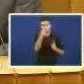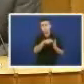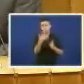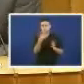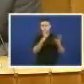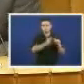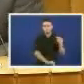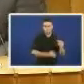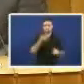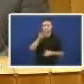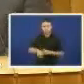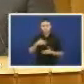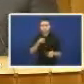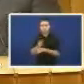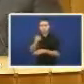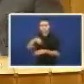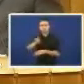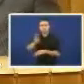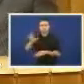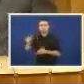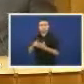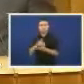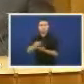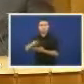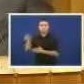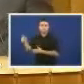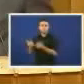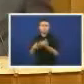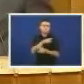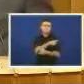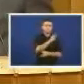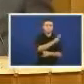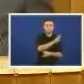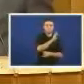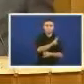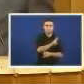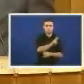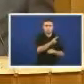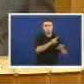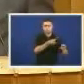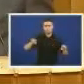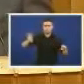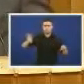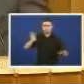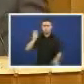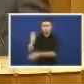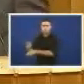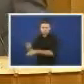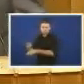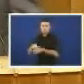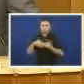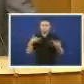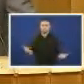millóns de euros frente aos 82 do período 2001-2005 non só concentramos